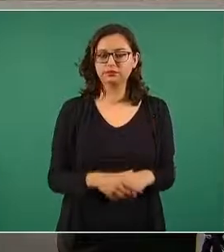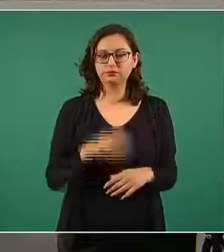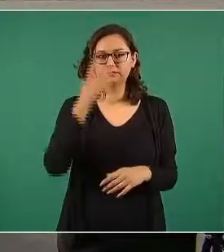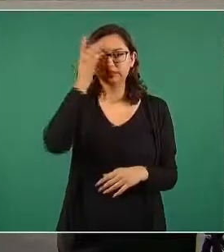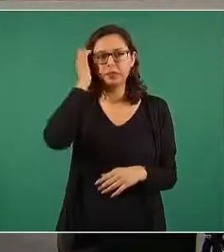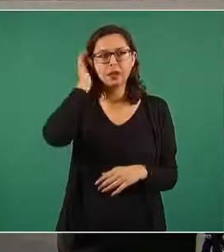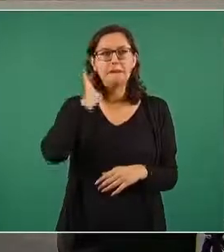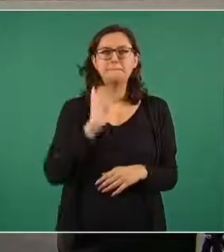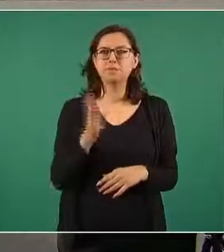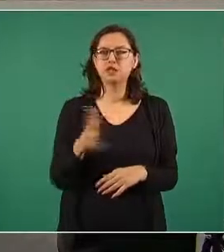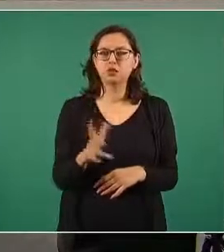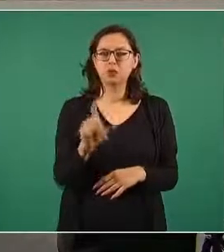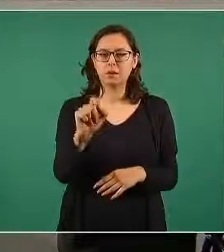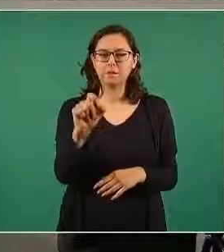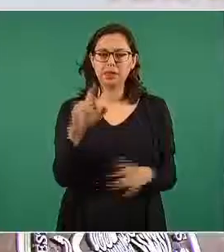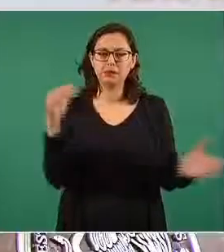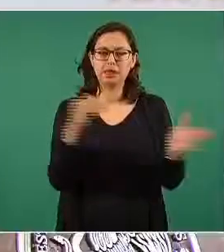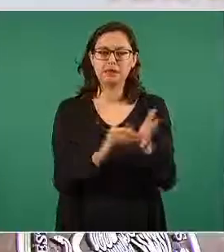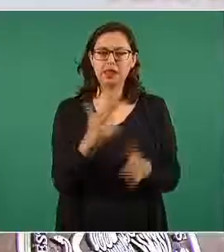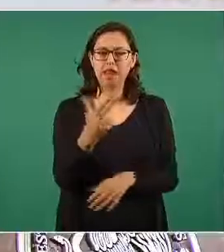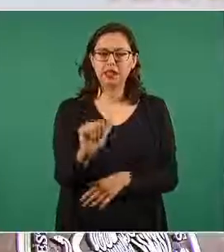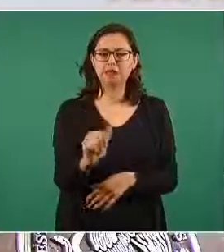como 20,000 hectáreas.